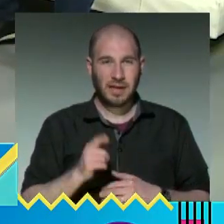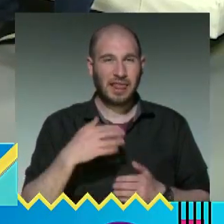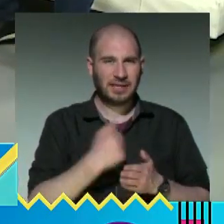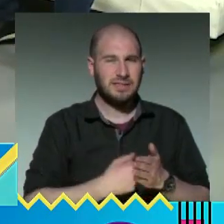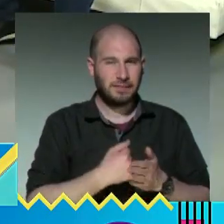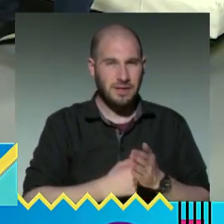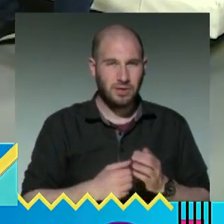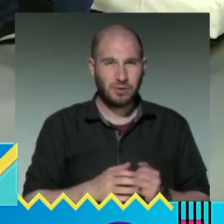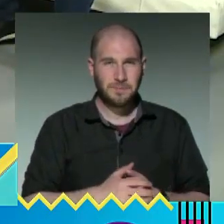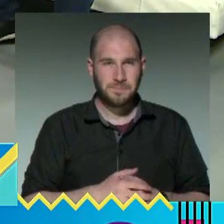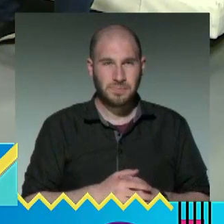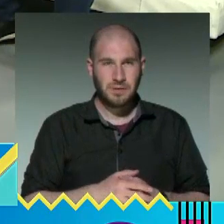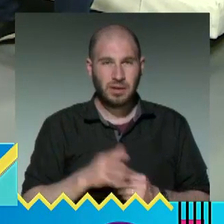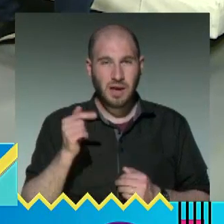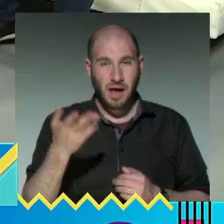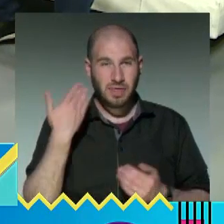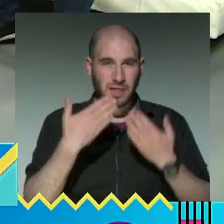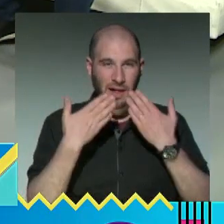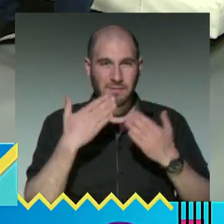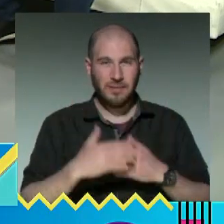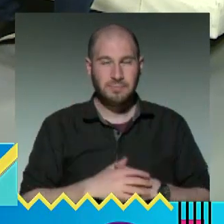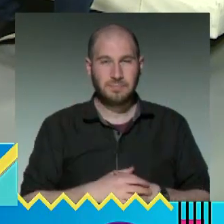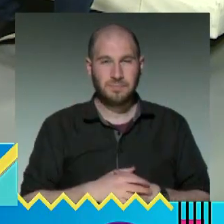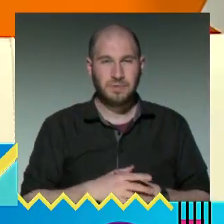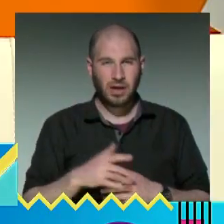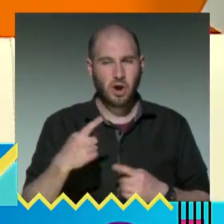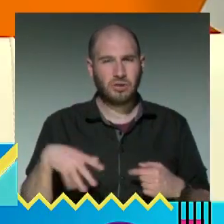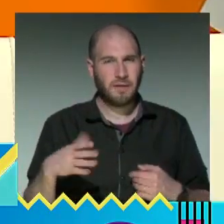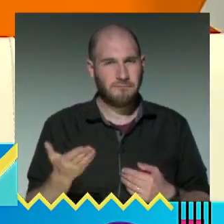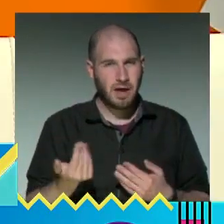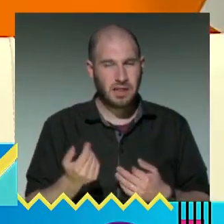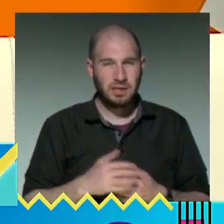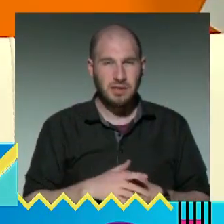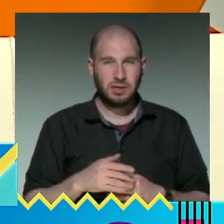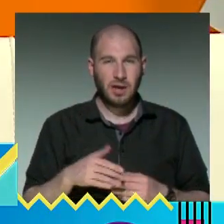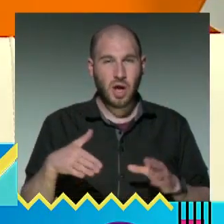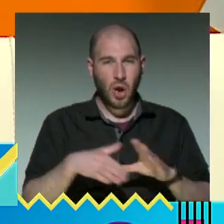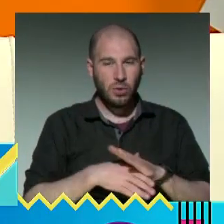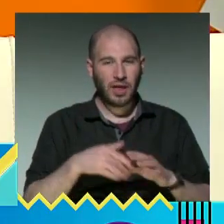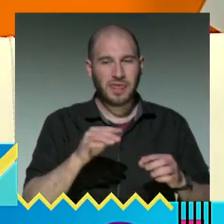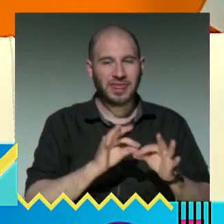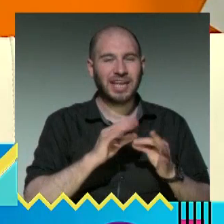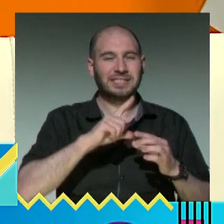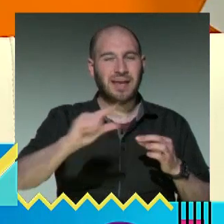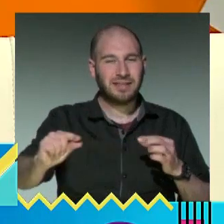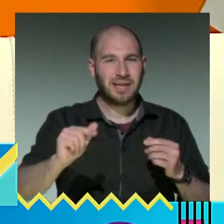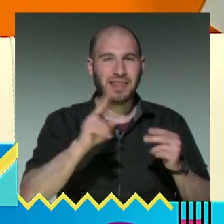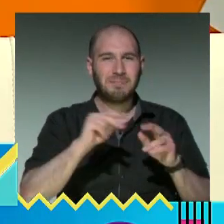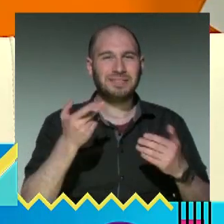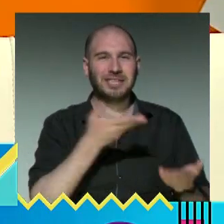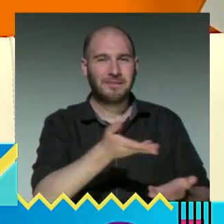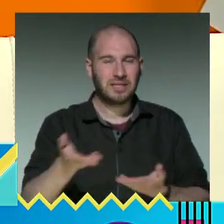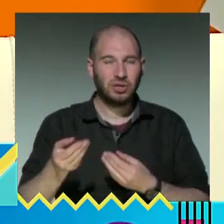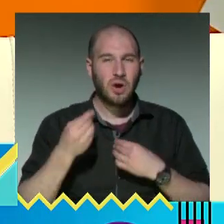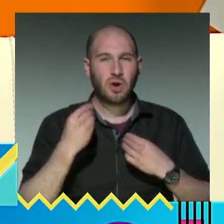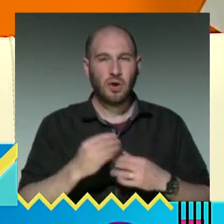desafío. Bueno, de alguna manera recién hablamos el tema pendiente de justamente por las distancias, el tema de los servicios, cómo